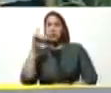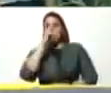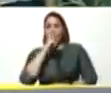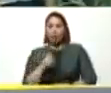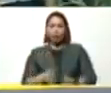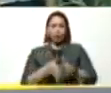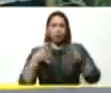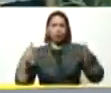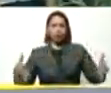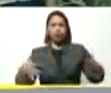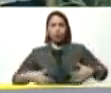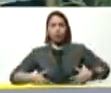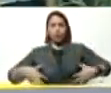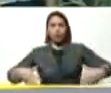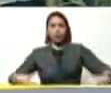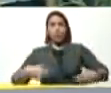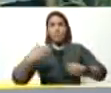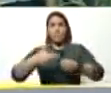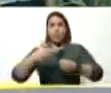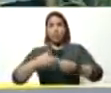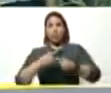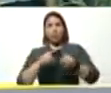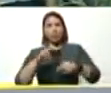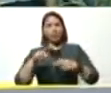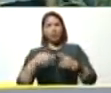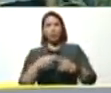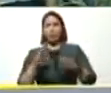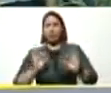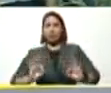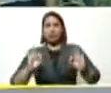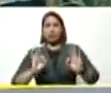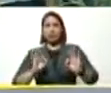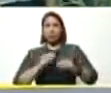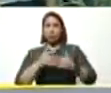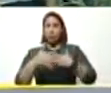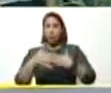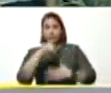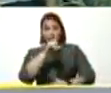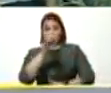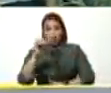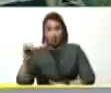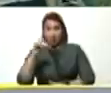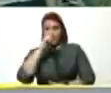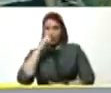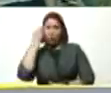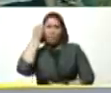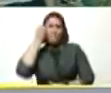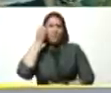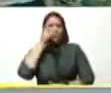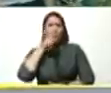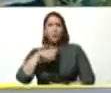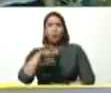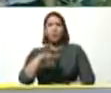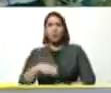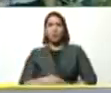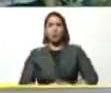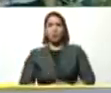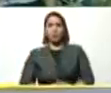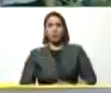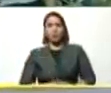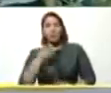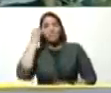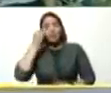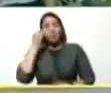riqueza petrolera. Pero nadie durante esos 100 años pensó en el pueblo, en la vivienda